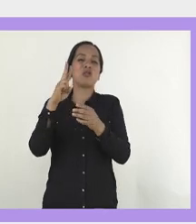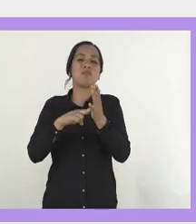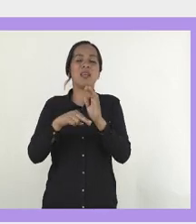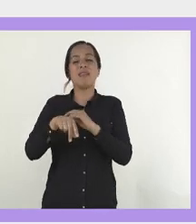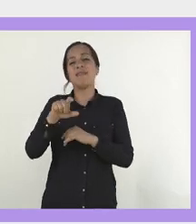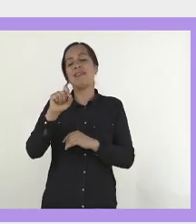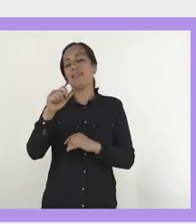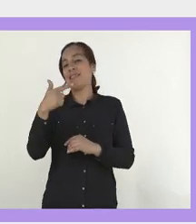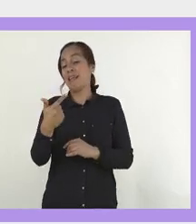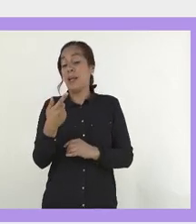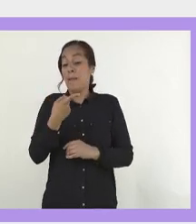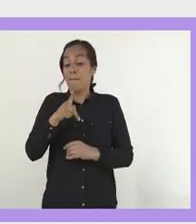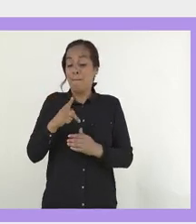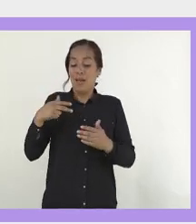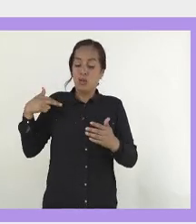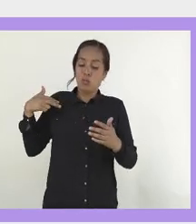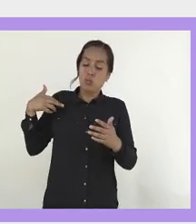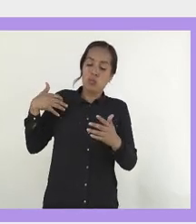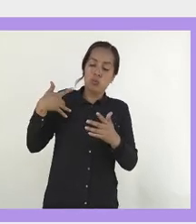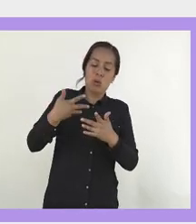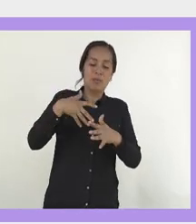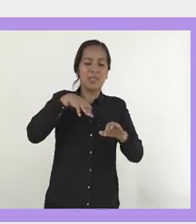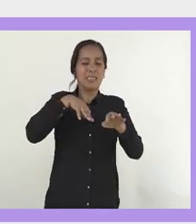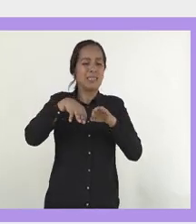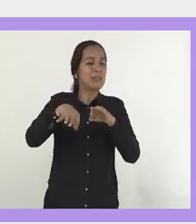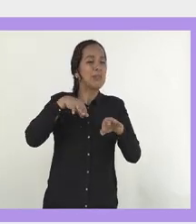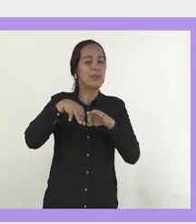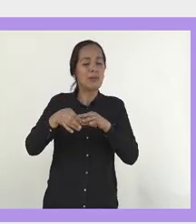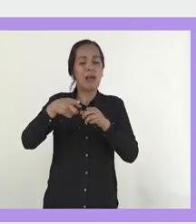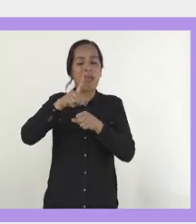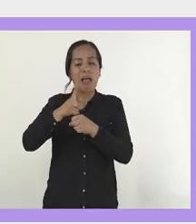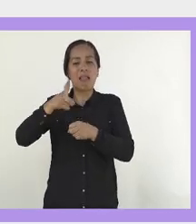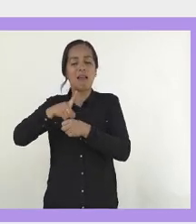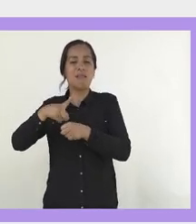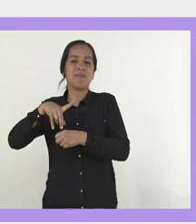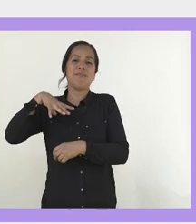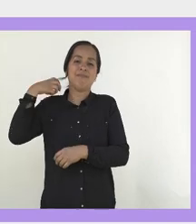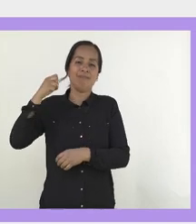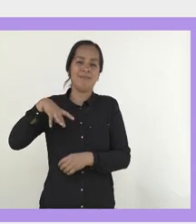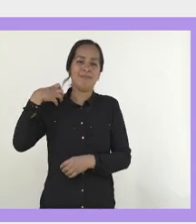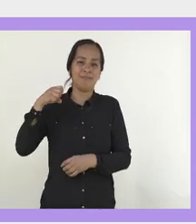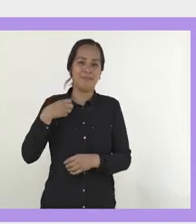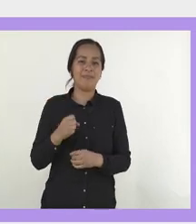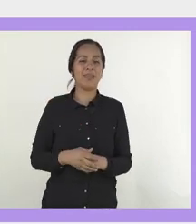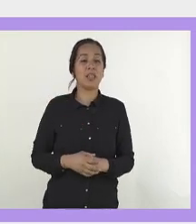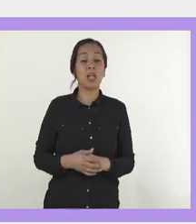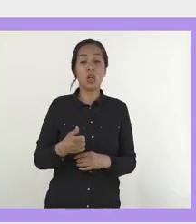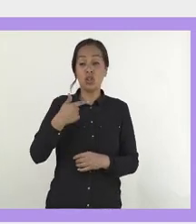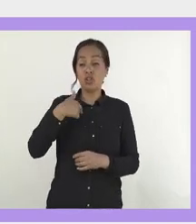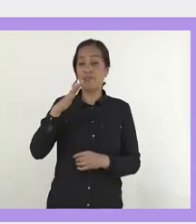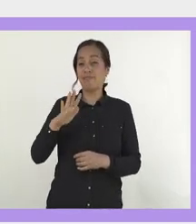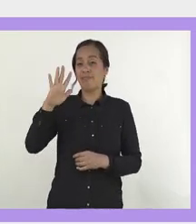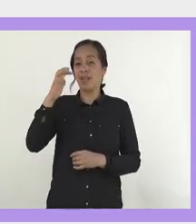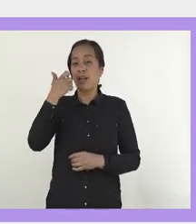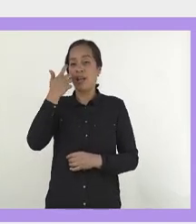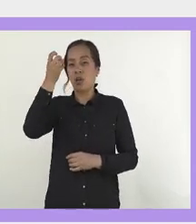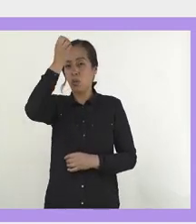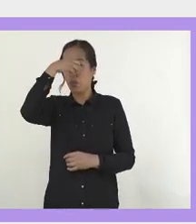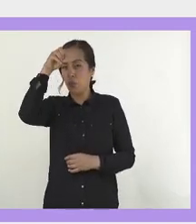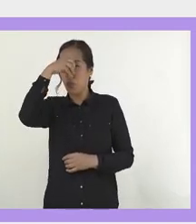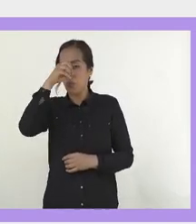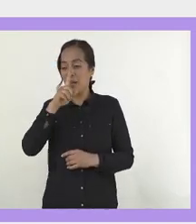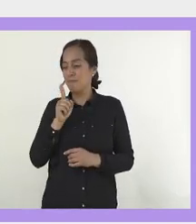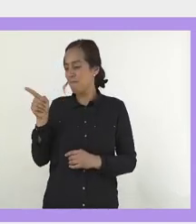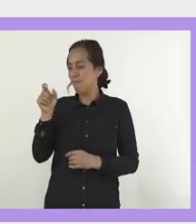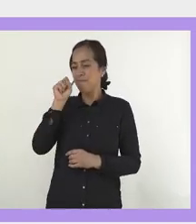trabajo todos los días se está trabajando a favor de puedo puedo hacer un comentario de de lo que